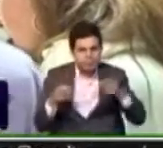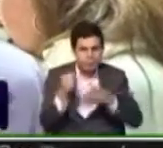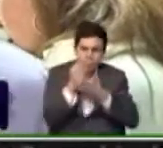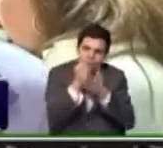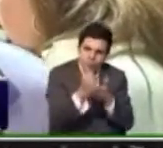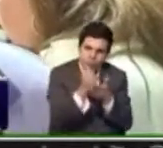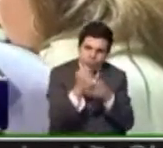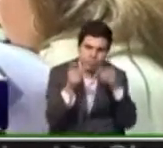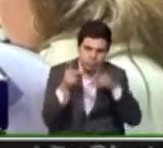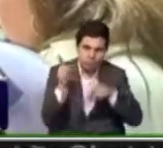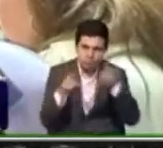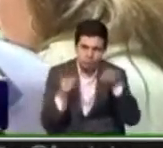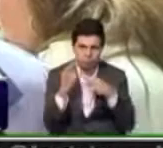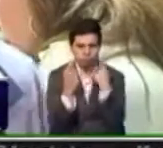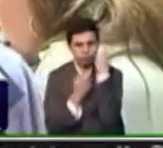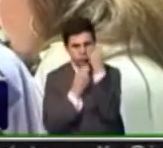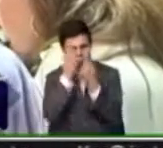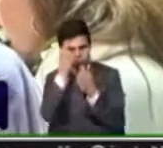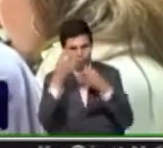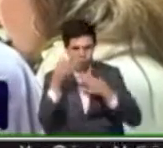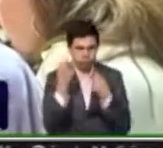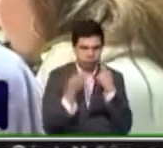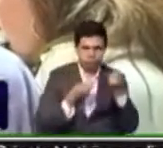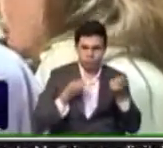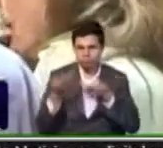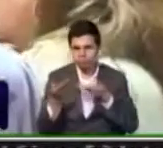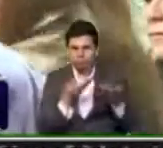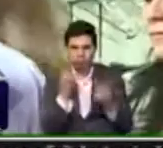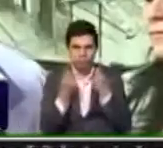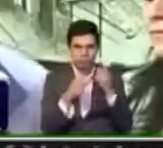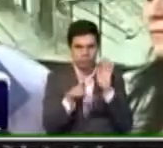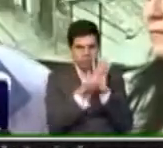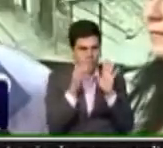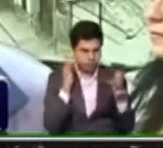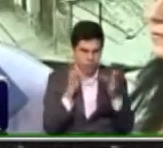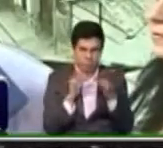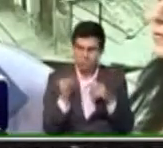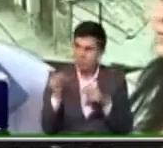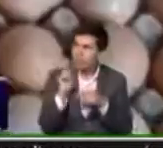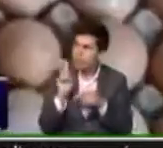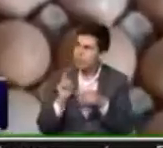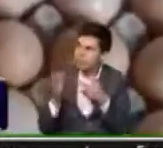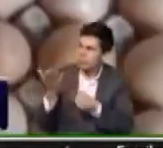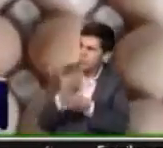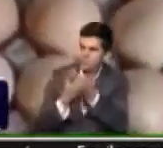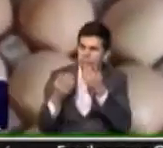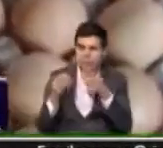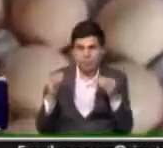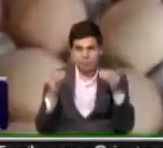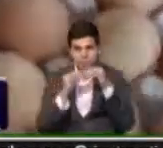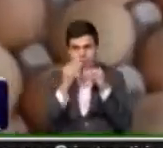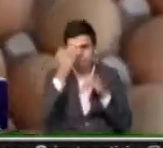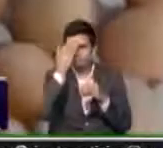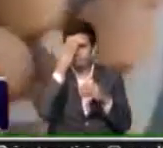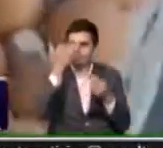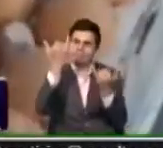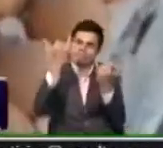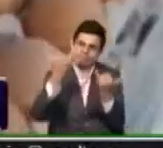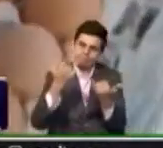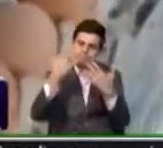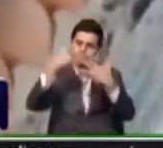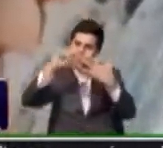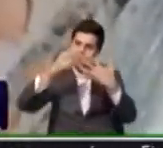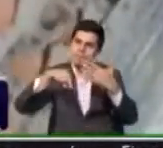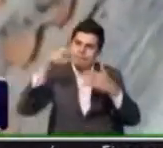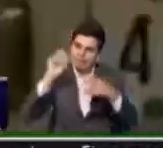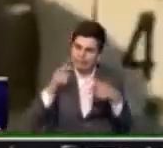a aquellos que quieran hacer comercio legal, en este caso, por ejemplo, con Venezuela. Pero también hay que apretar